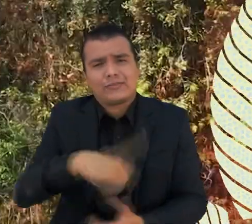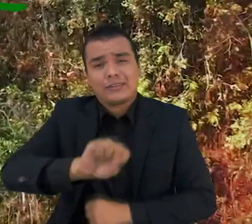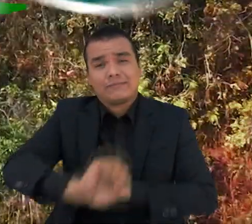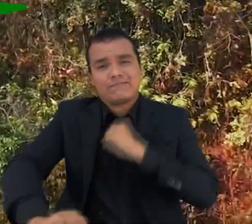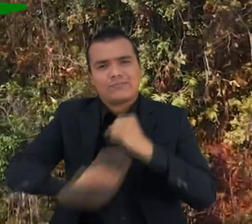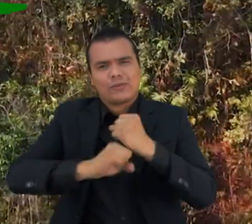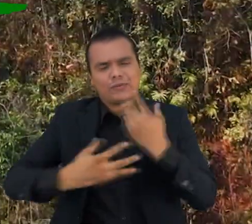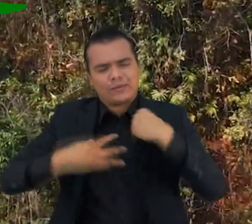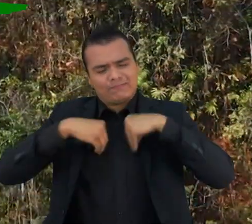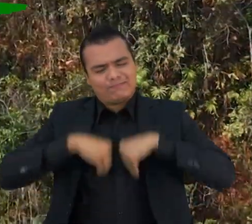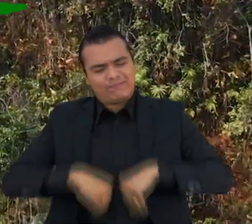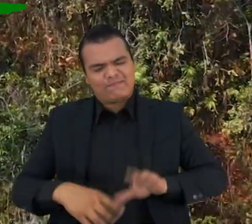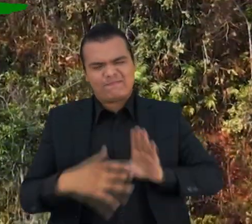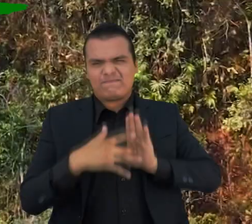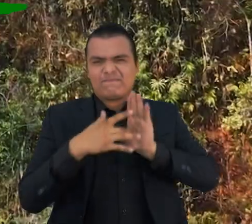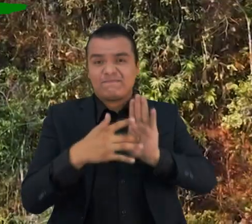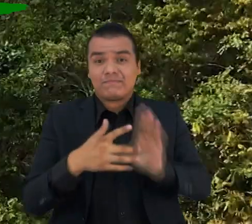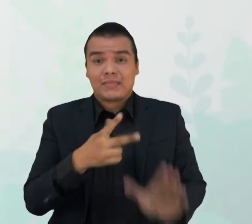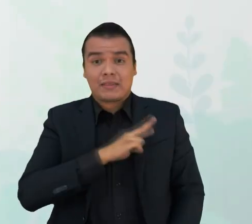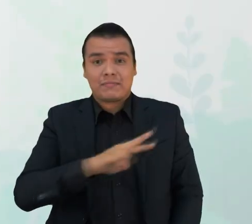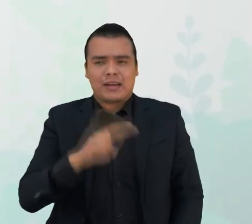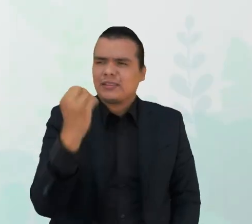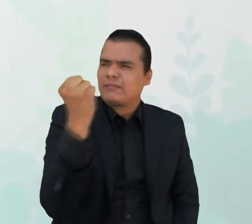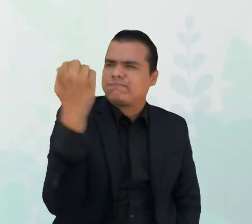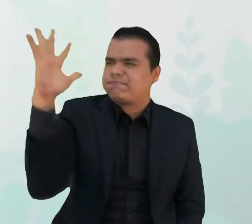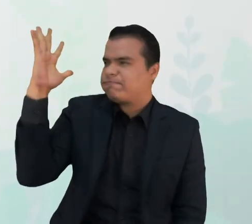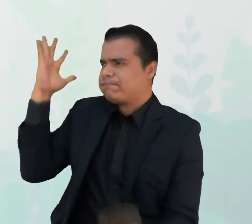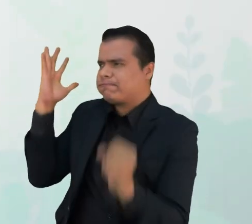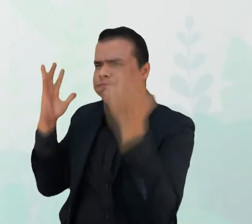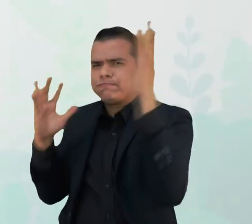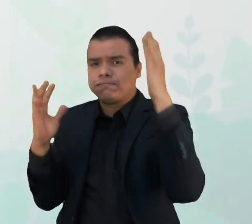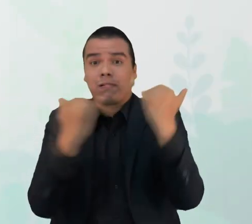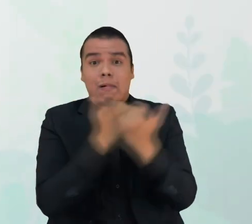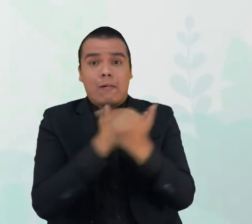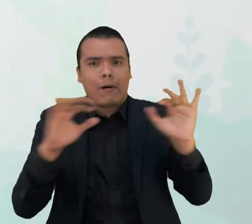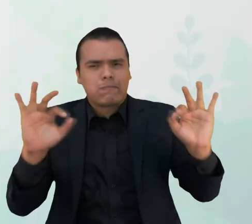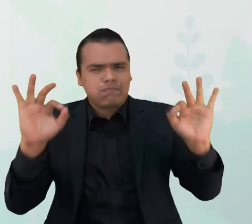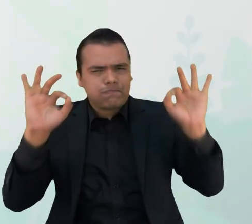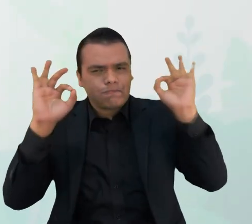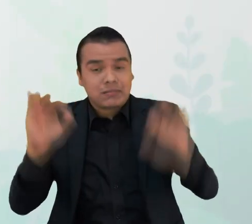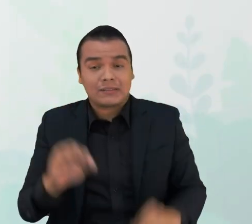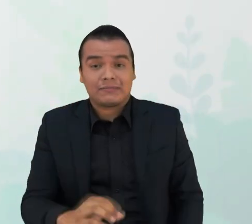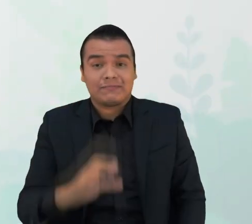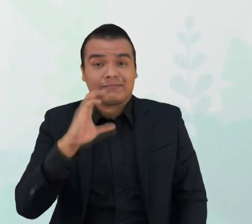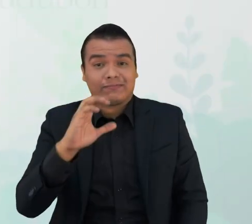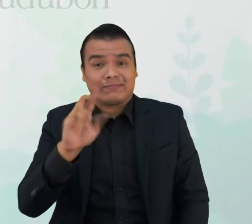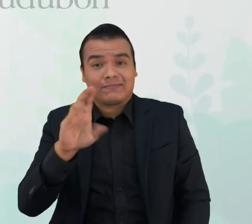el corazón de un valle más verde, CBC, más cerca de la gente.